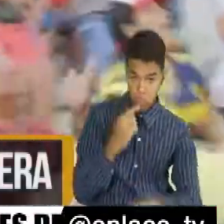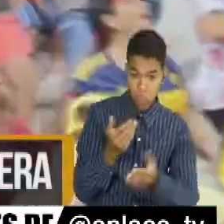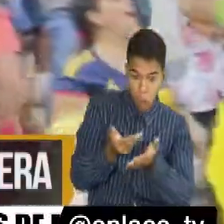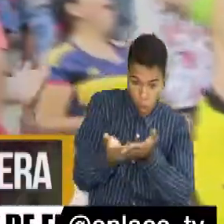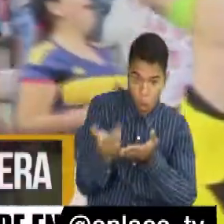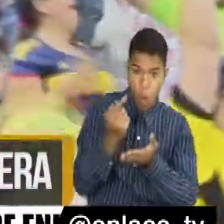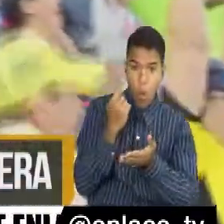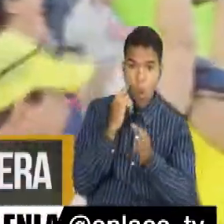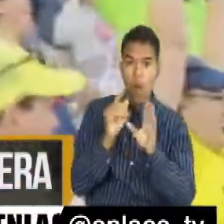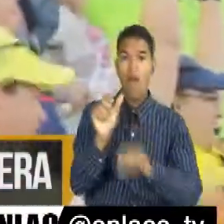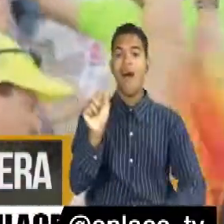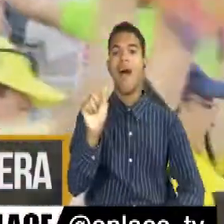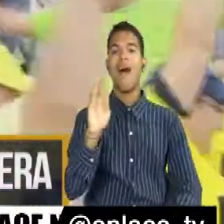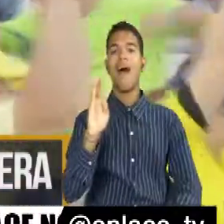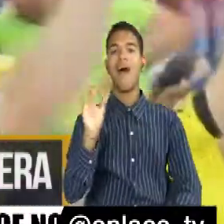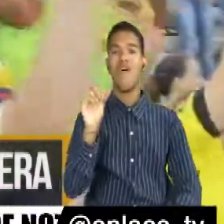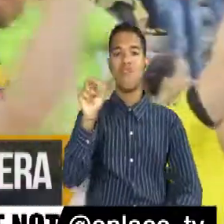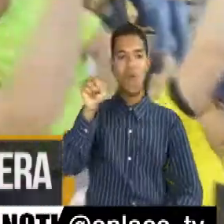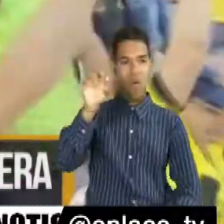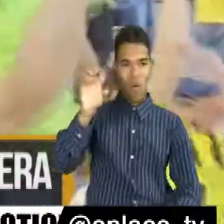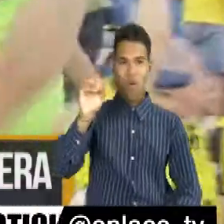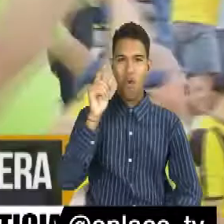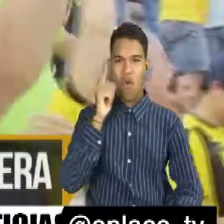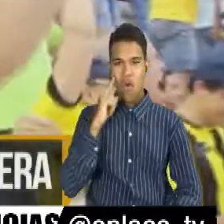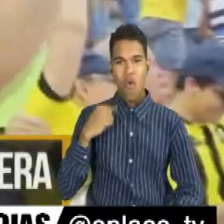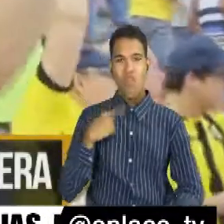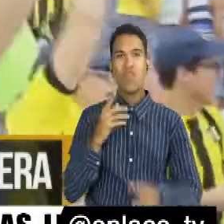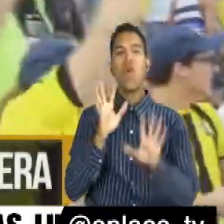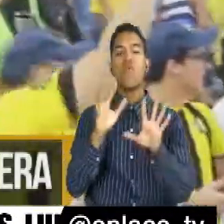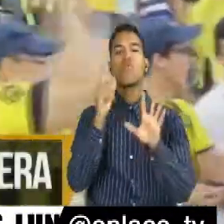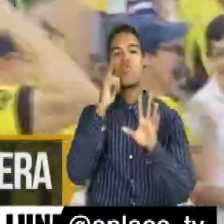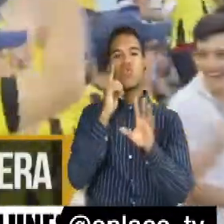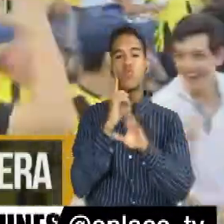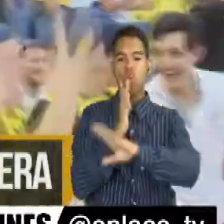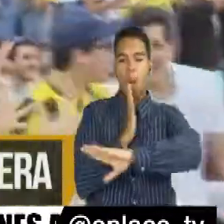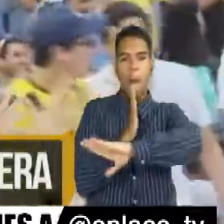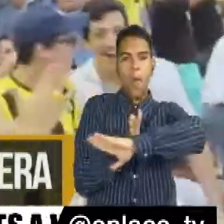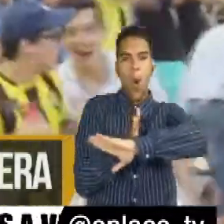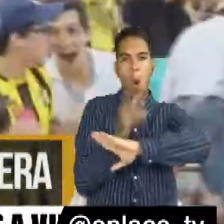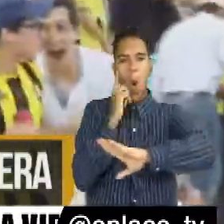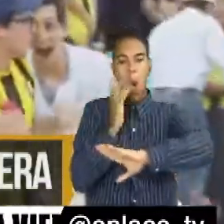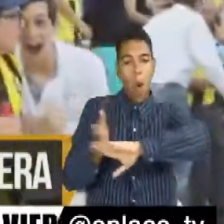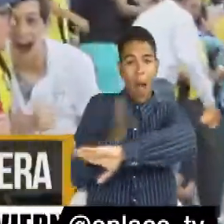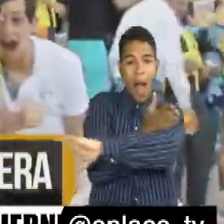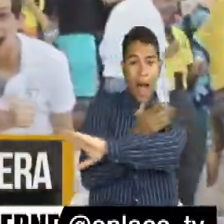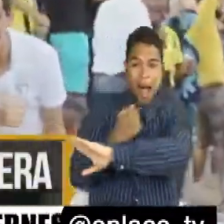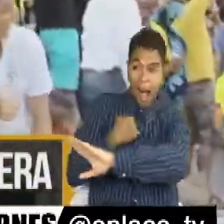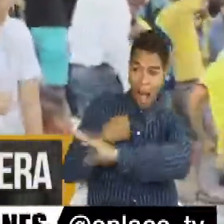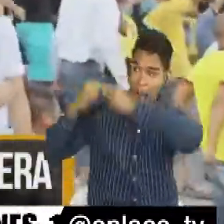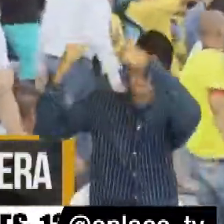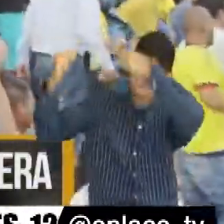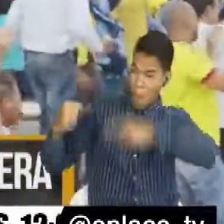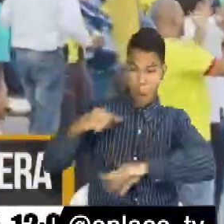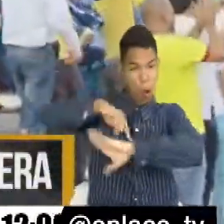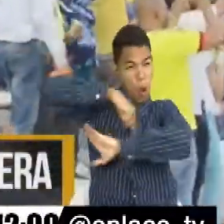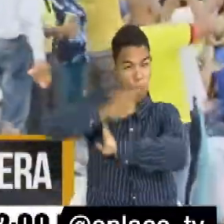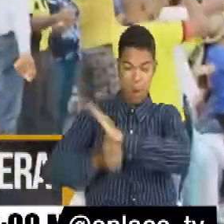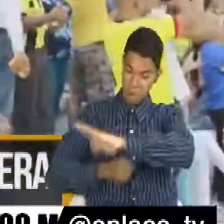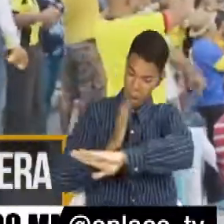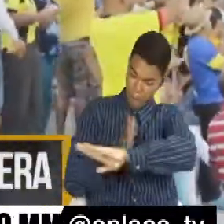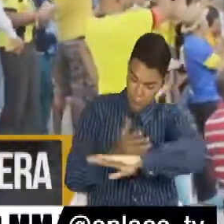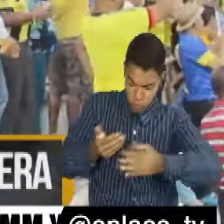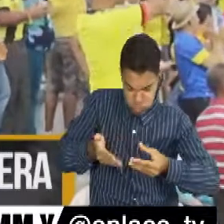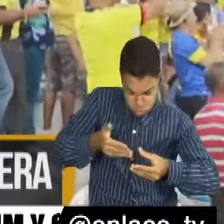modalidad anticipada de compra de boletas que tiene muchos beneficios para todas las personas. Ellos, primero que todo, son bastante accesibles.